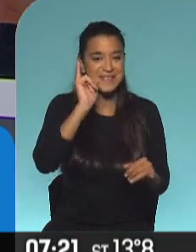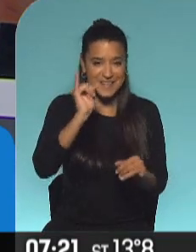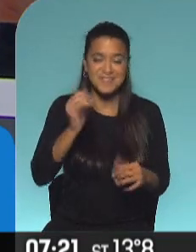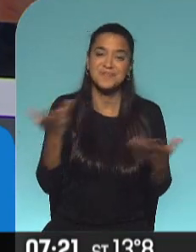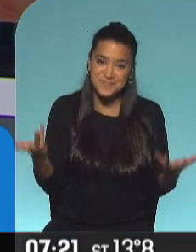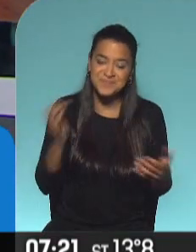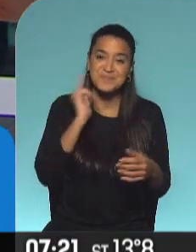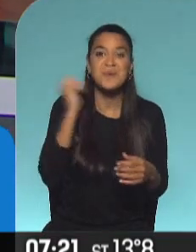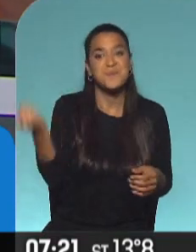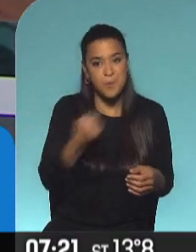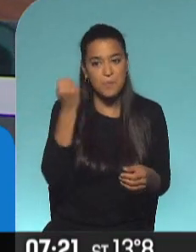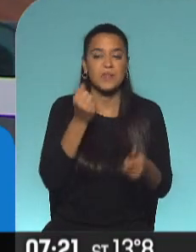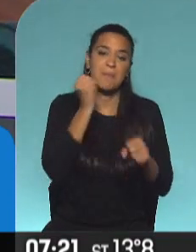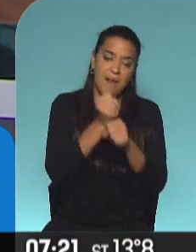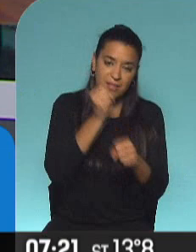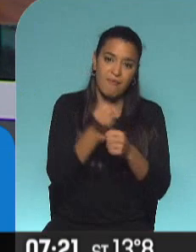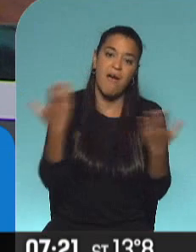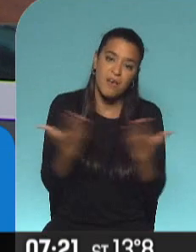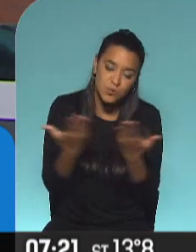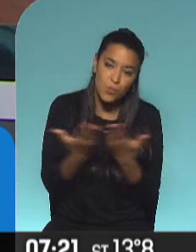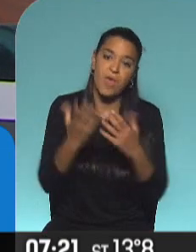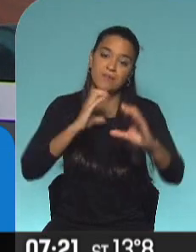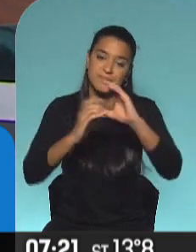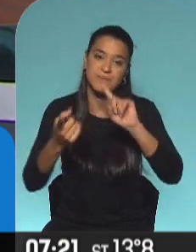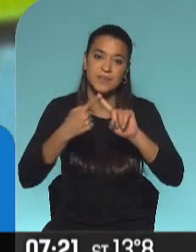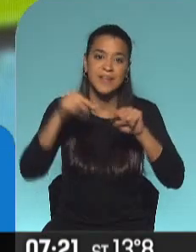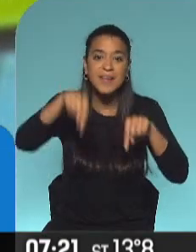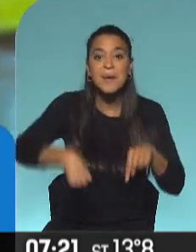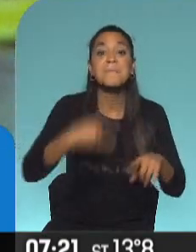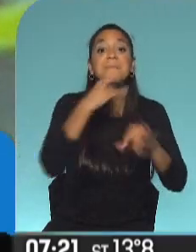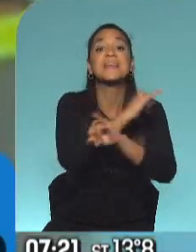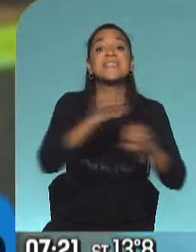pero bueno, importantes para trabajar, estudiar, comunicar. Te dejo porque tengo un mensaje, ¿eh?